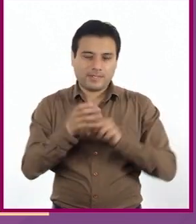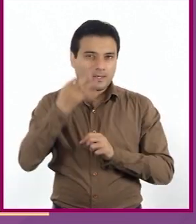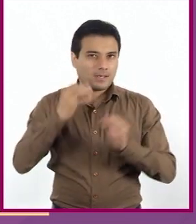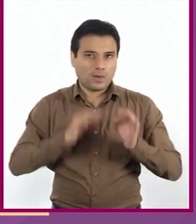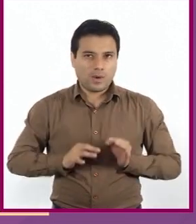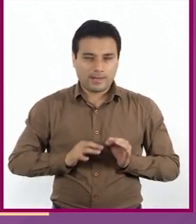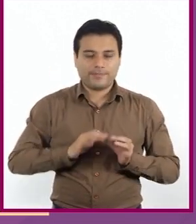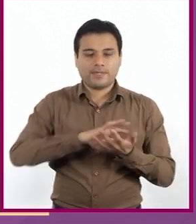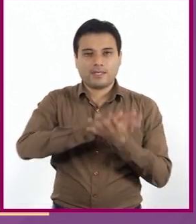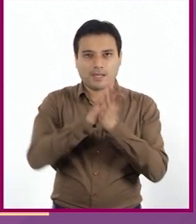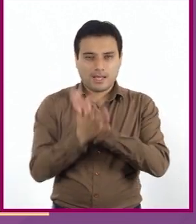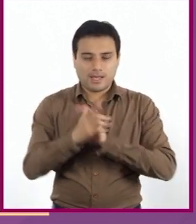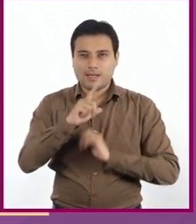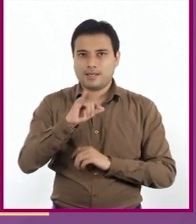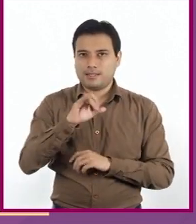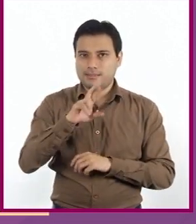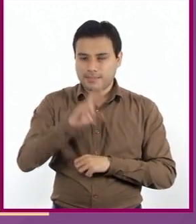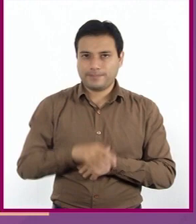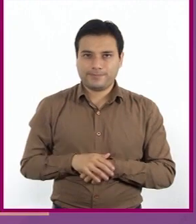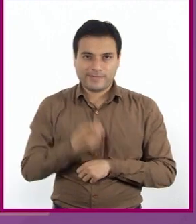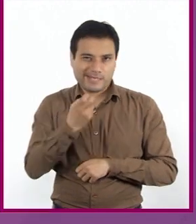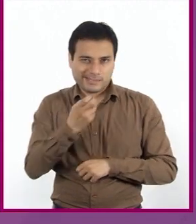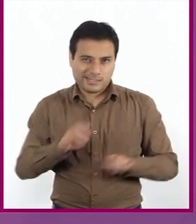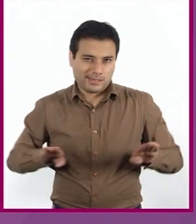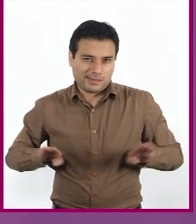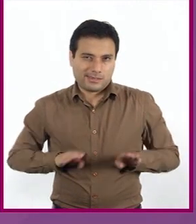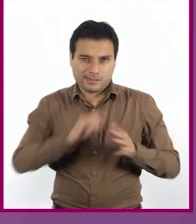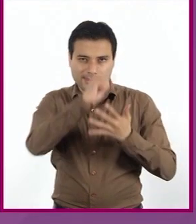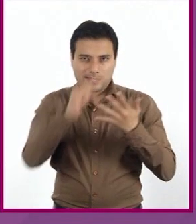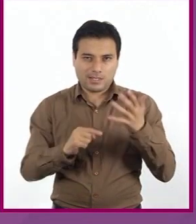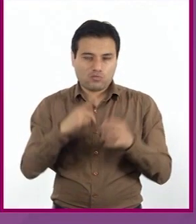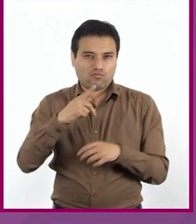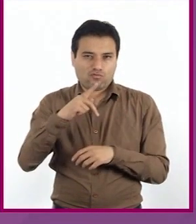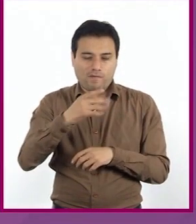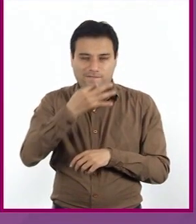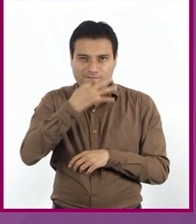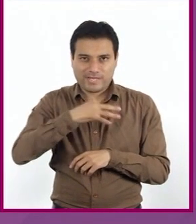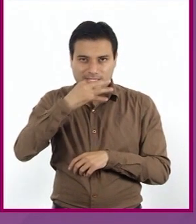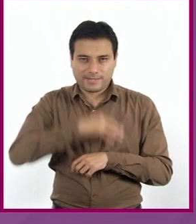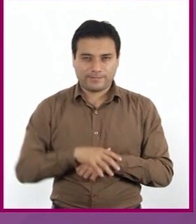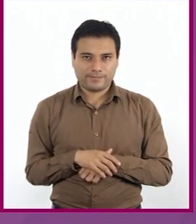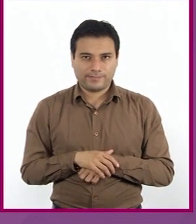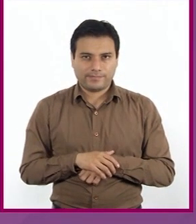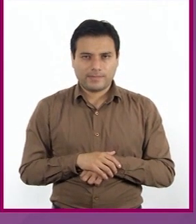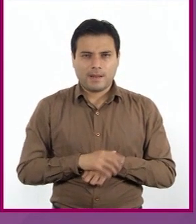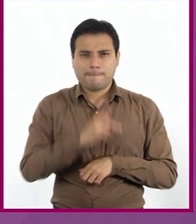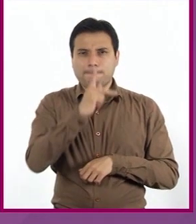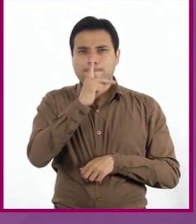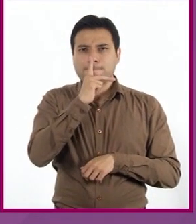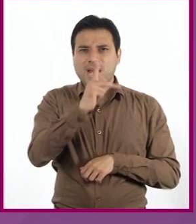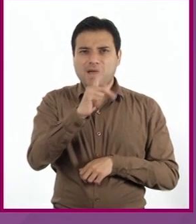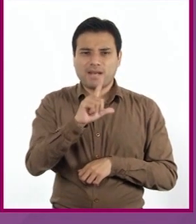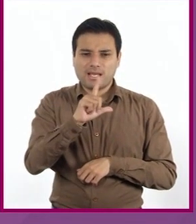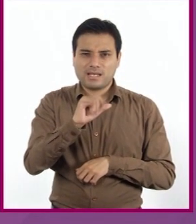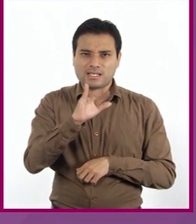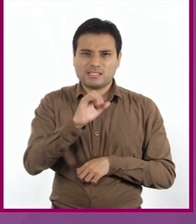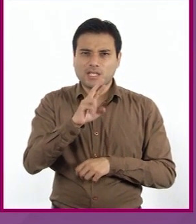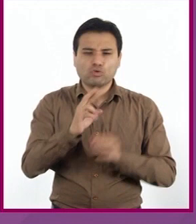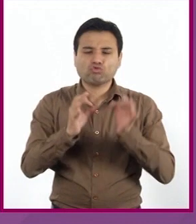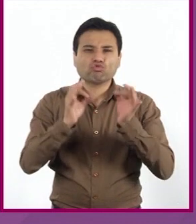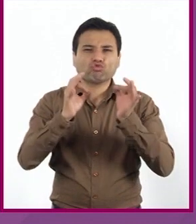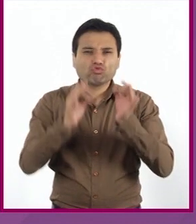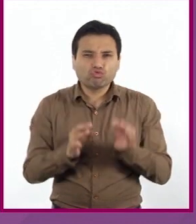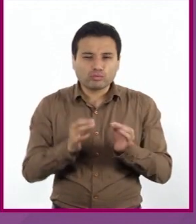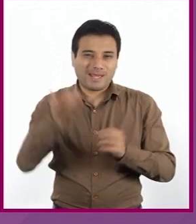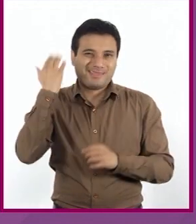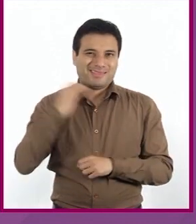Lícer, ciertos detalles de una tradición. El origen del término lícer se dio cuando en la conquista